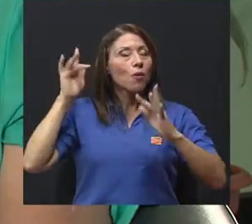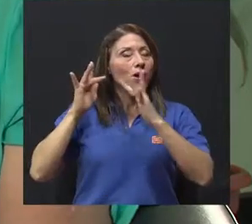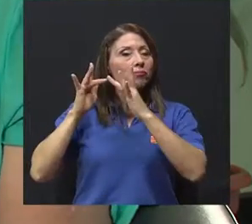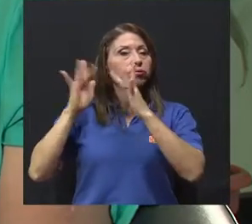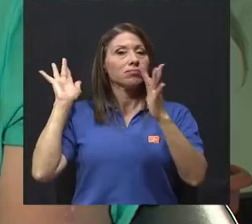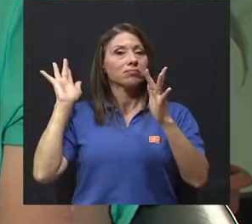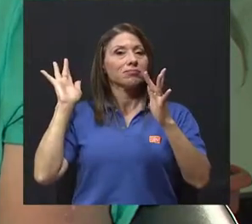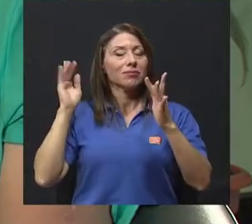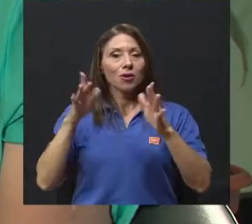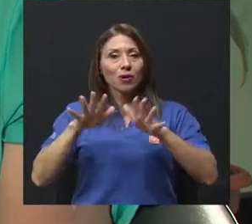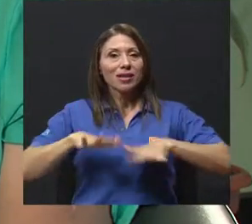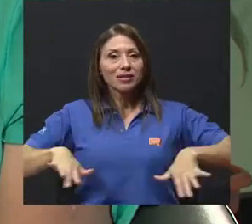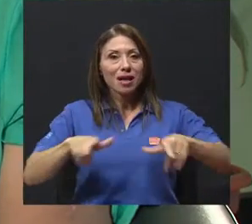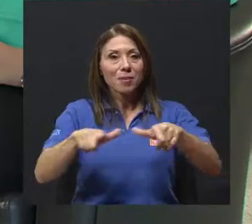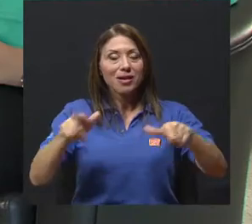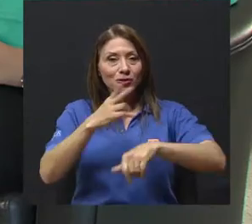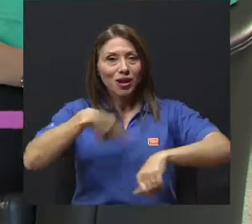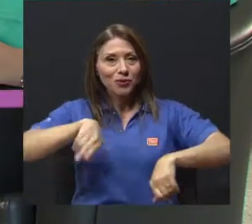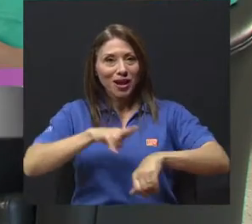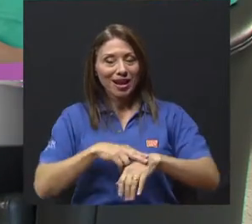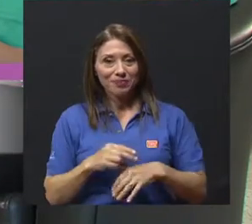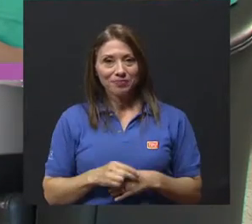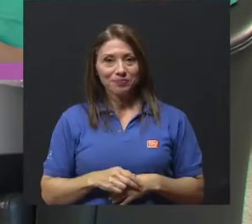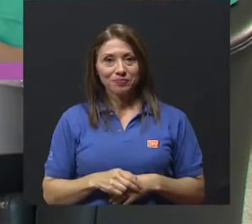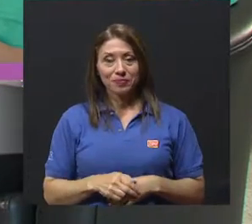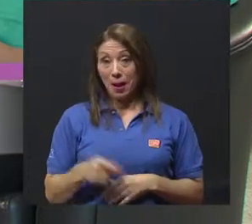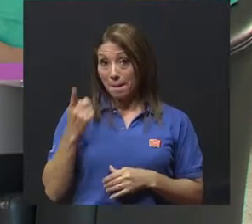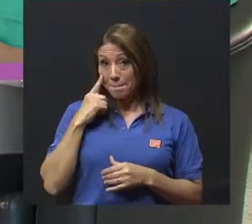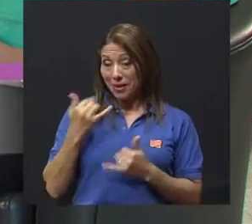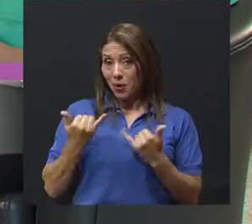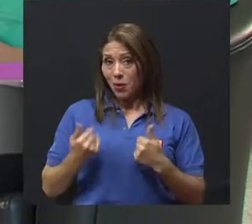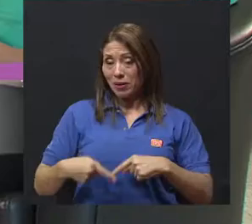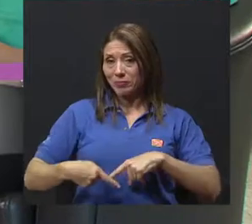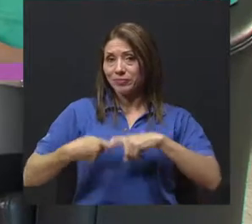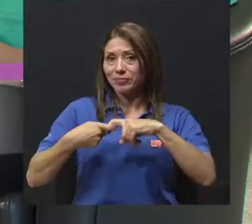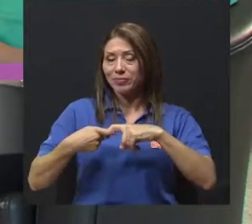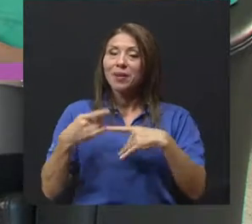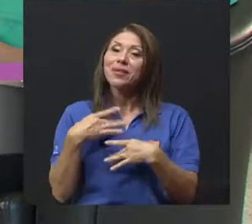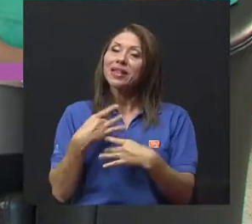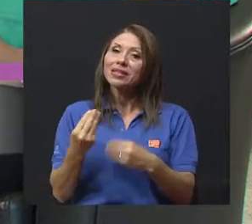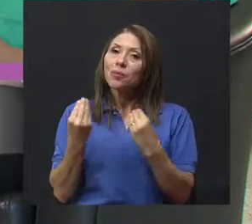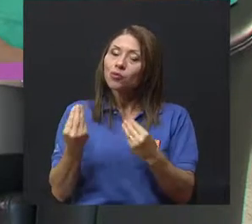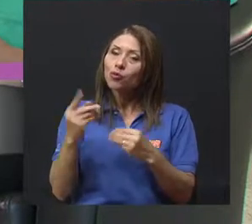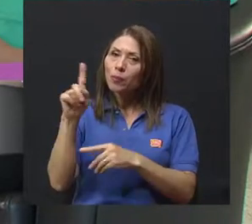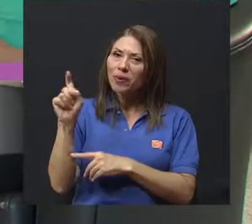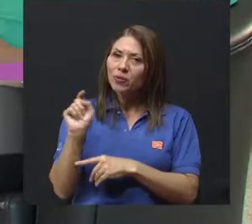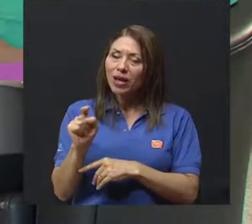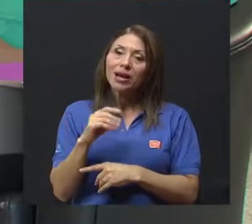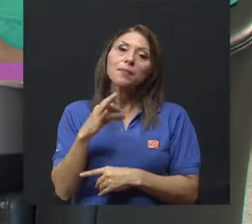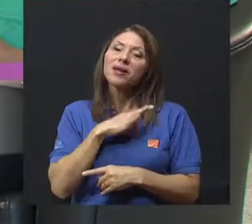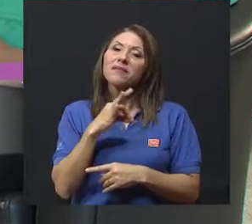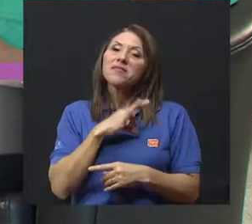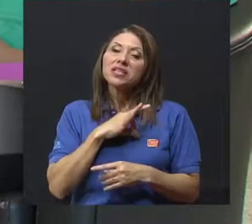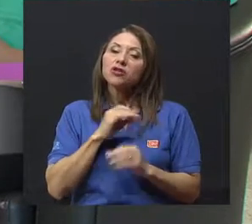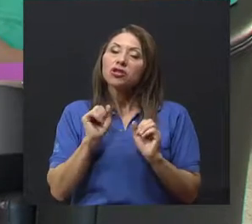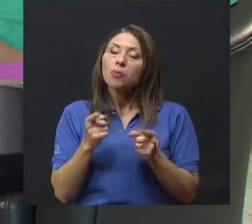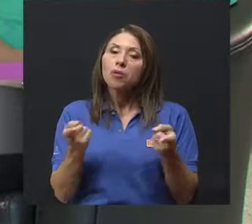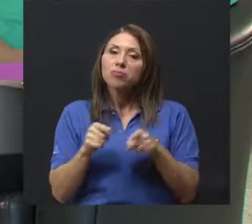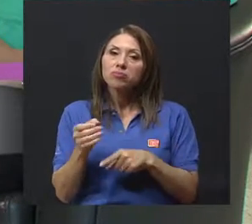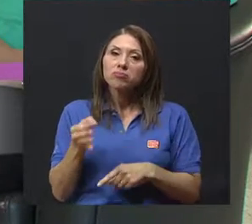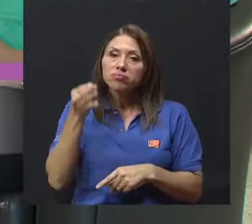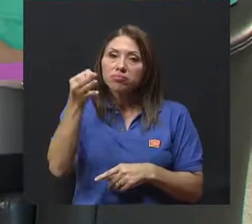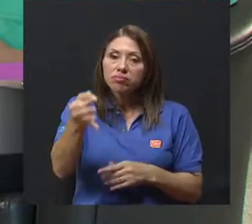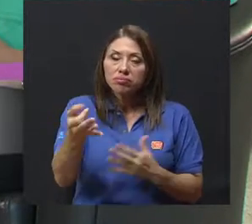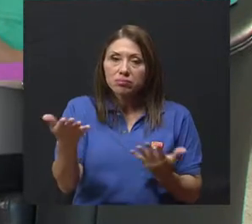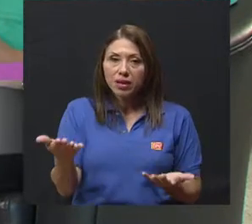natural a bolivia vamos a hacer una primera pausa porque me interesa mucho preguntarle por los beneficios eventuales que estos